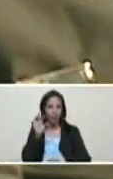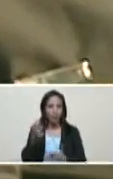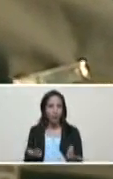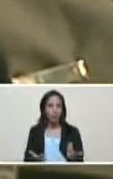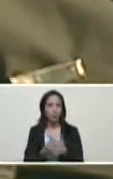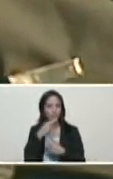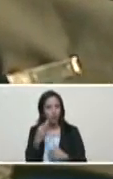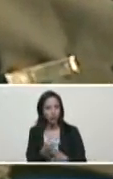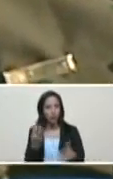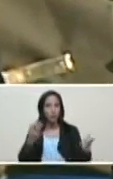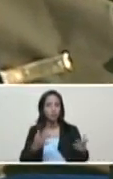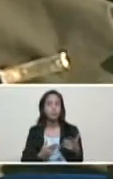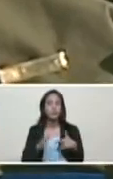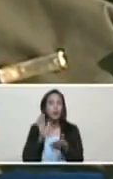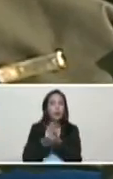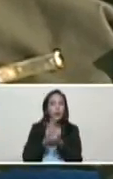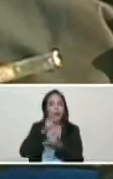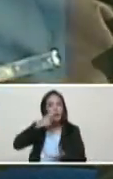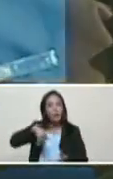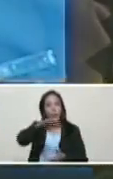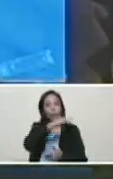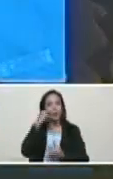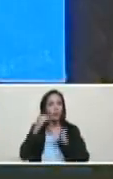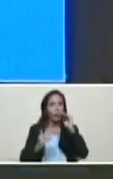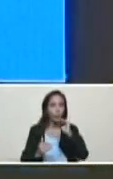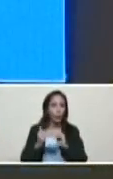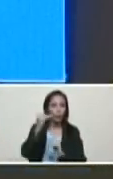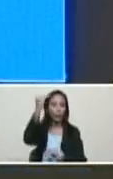Tenemos que cuidar la estabilidad de nuestro país.